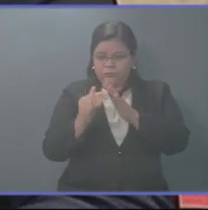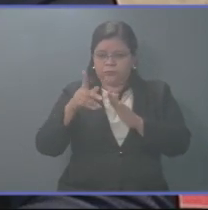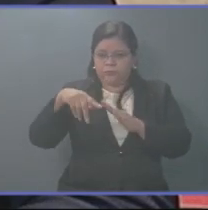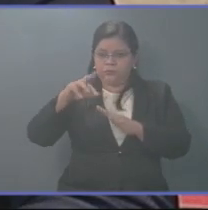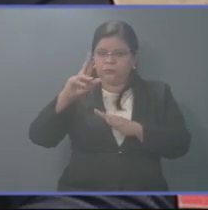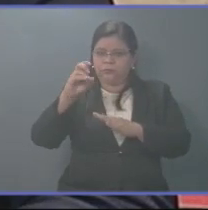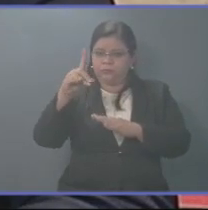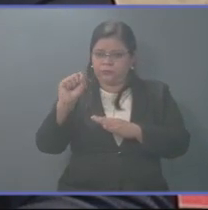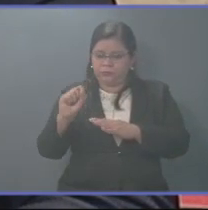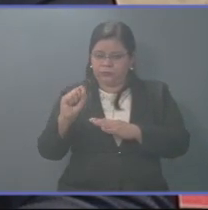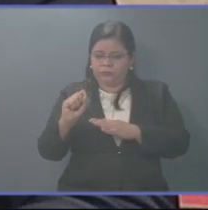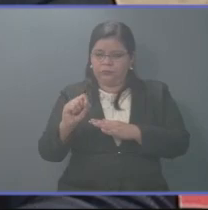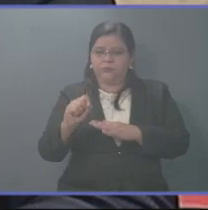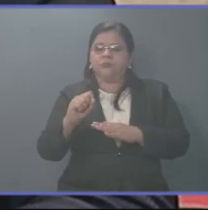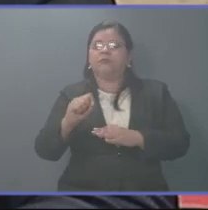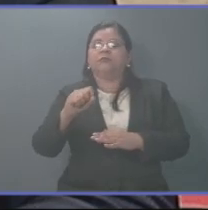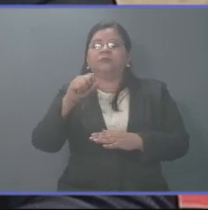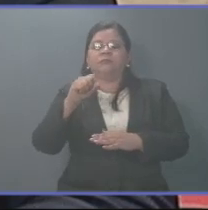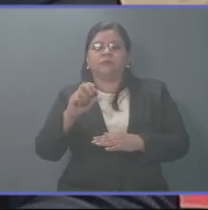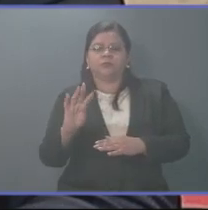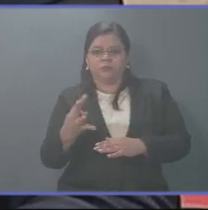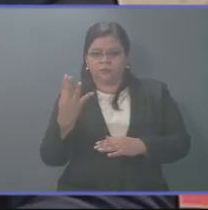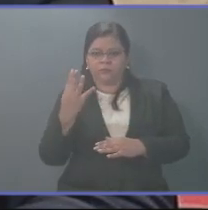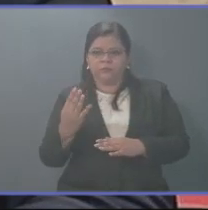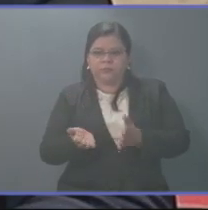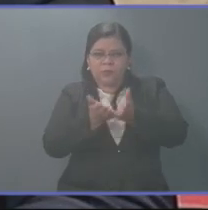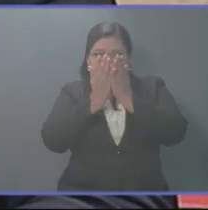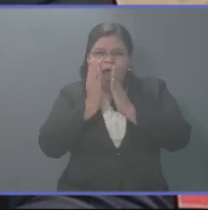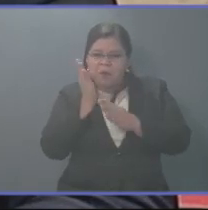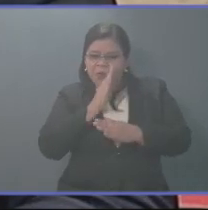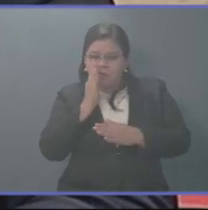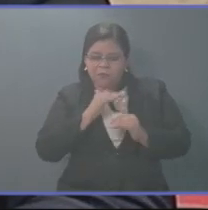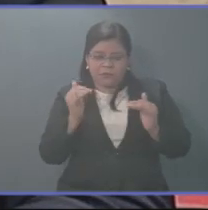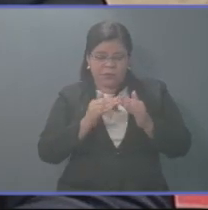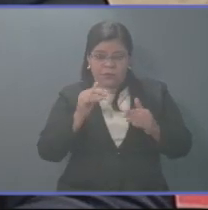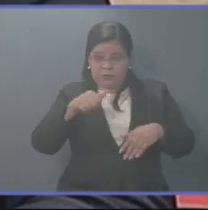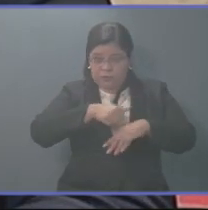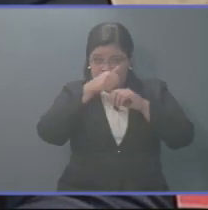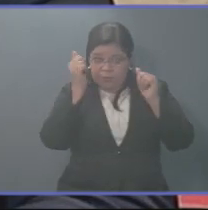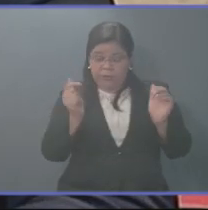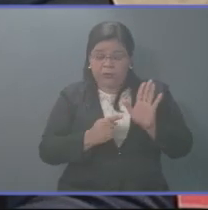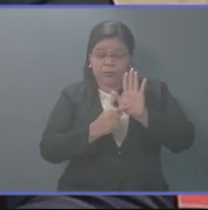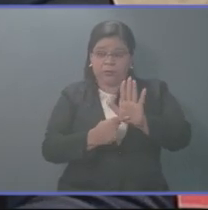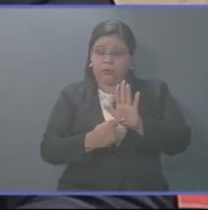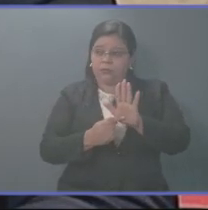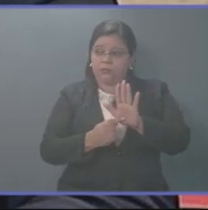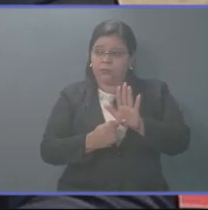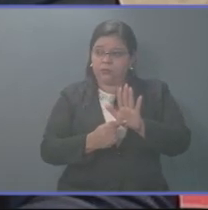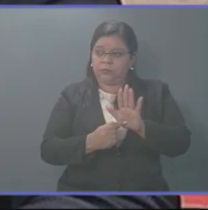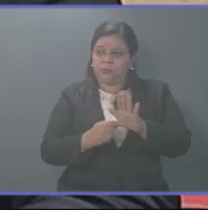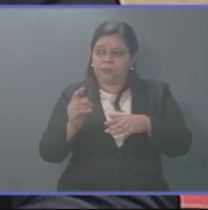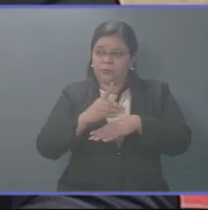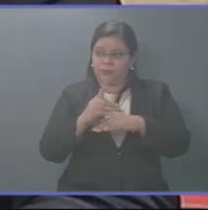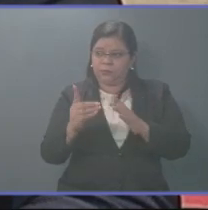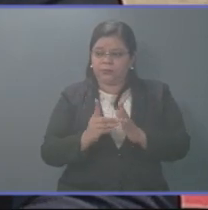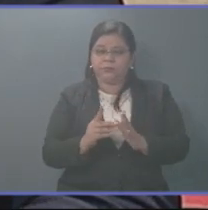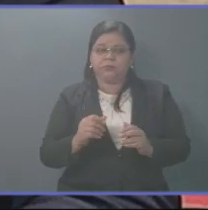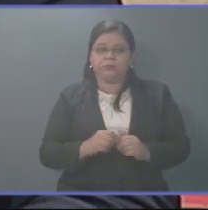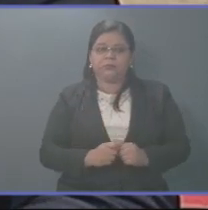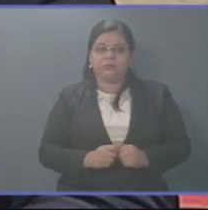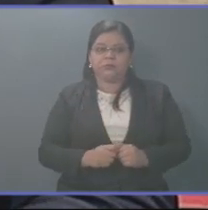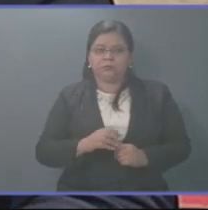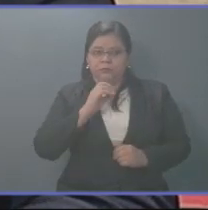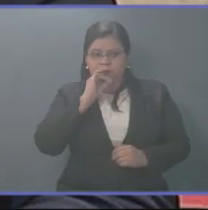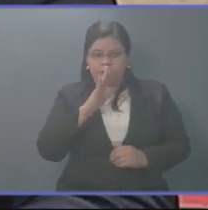saliendo el agua sucia, estaba saliendo contaminada, igual que ahora como lo presentaba el diputado. Y yo